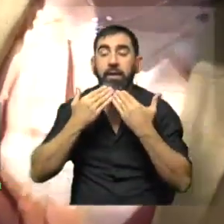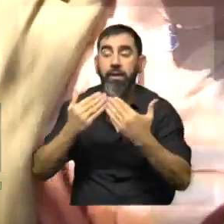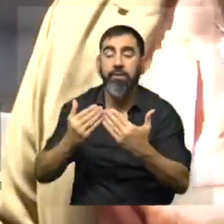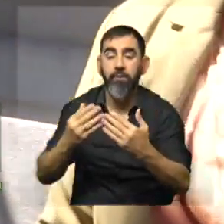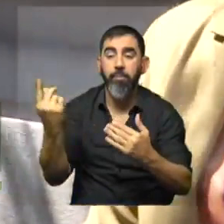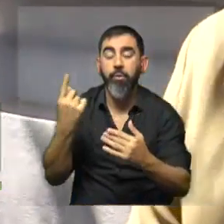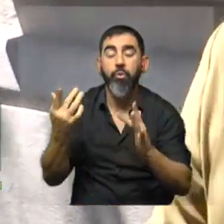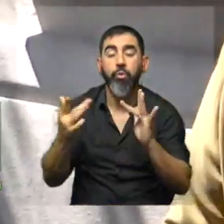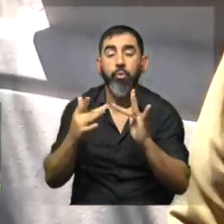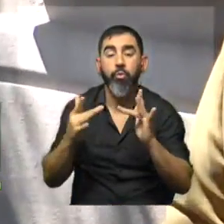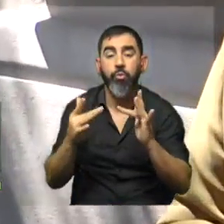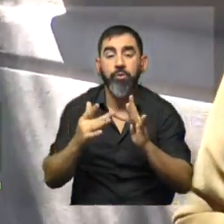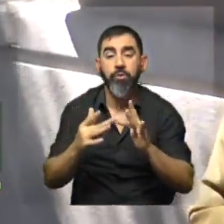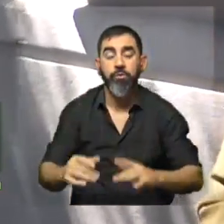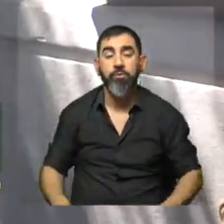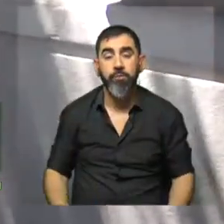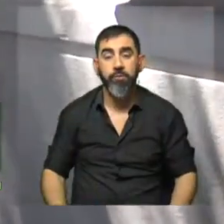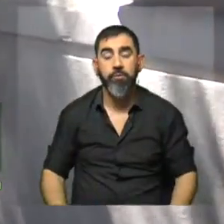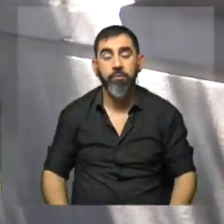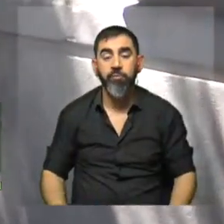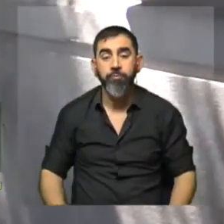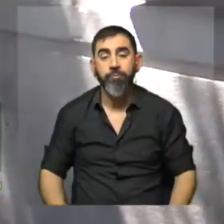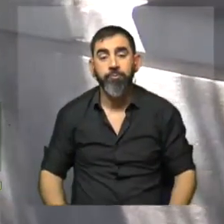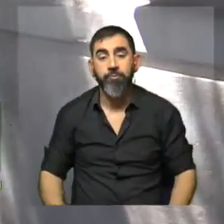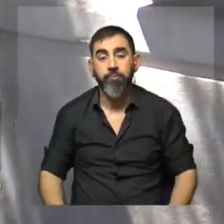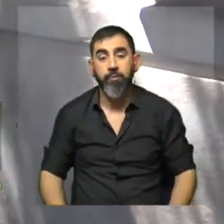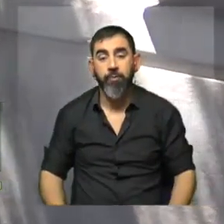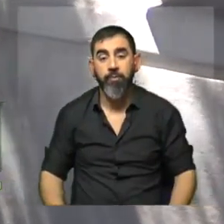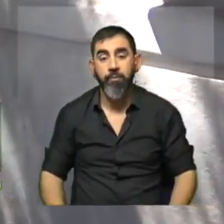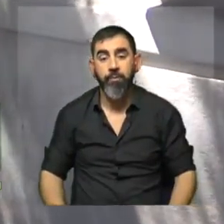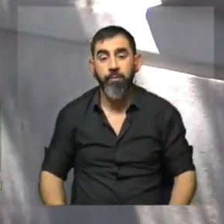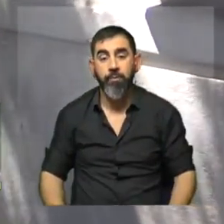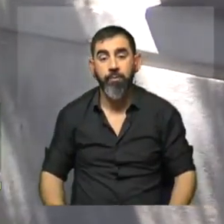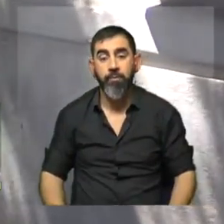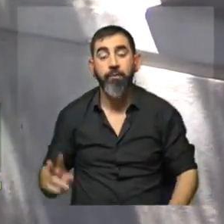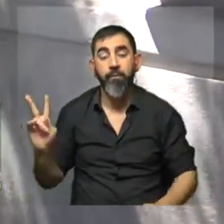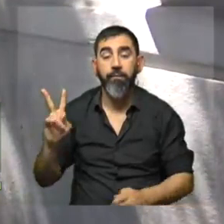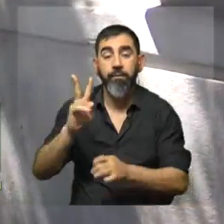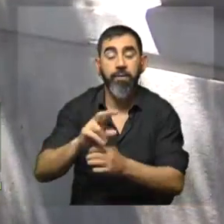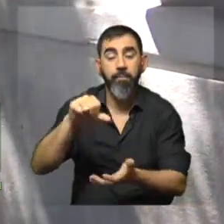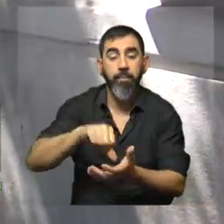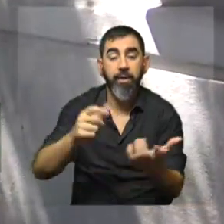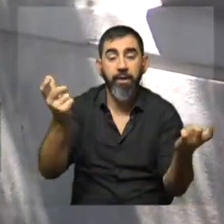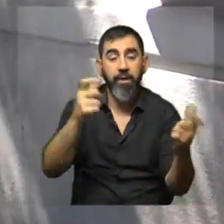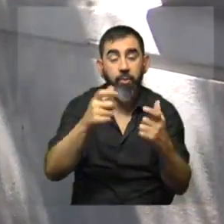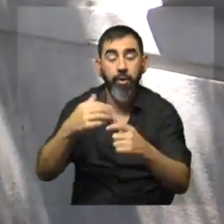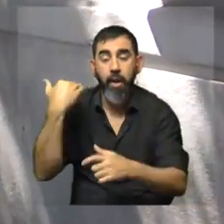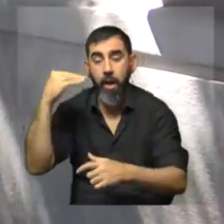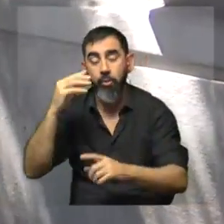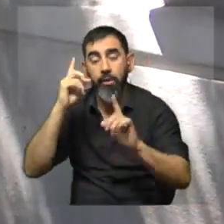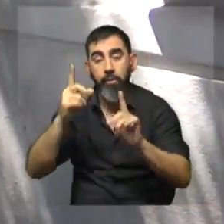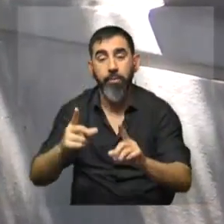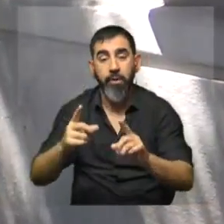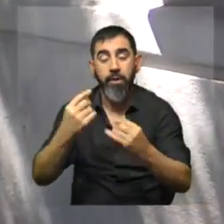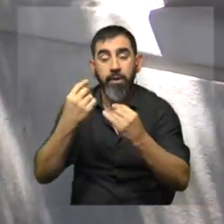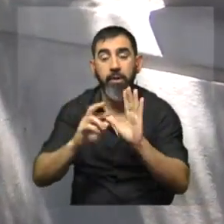agradecemos por estos minutos con MB Noticias. Como decíamos, Rosina estará visitando el país, reuniéndose con autoridades y también